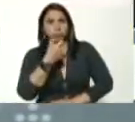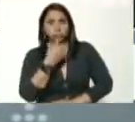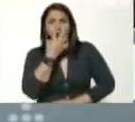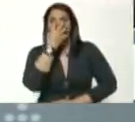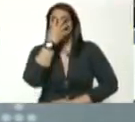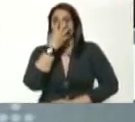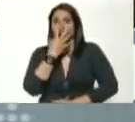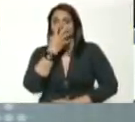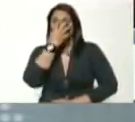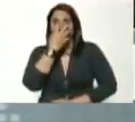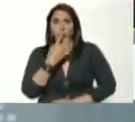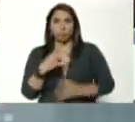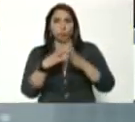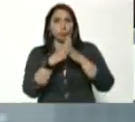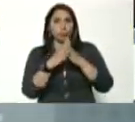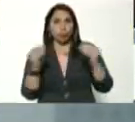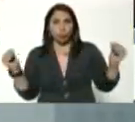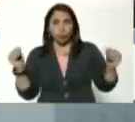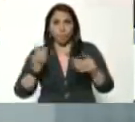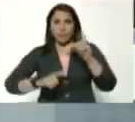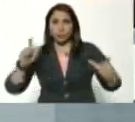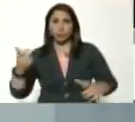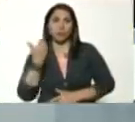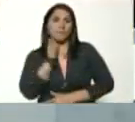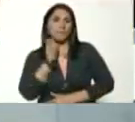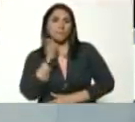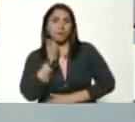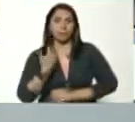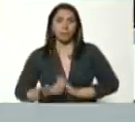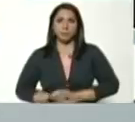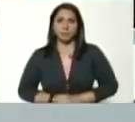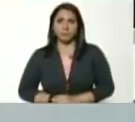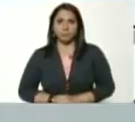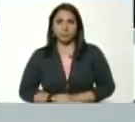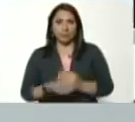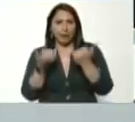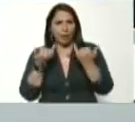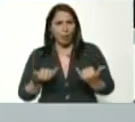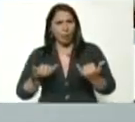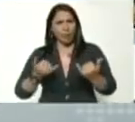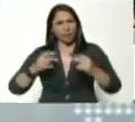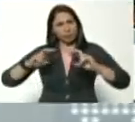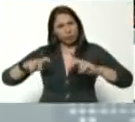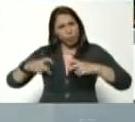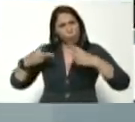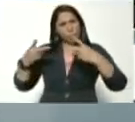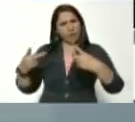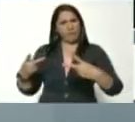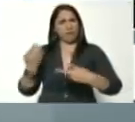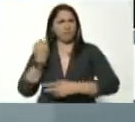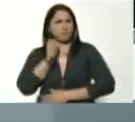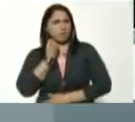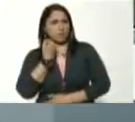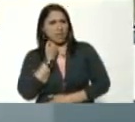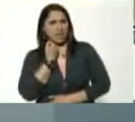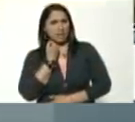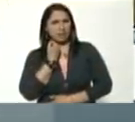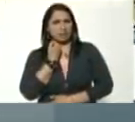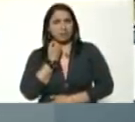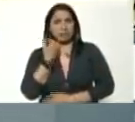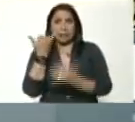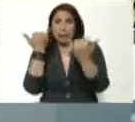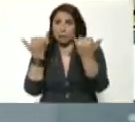hospitalización de todos los casos. Ahora llega esta variante y por la